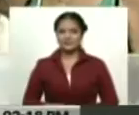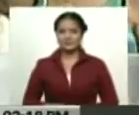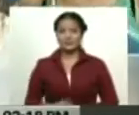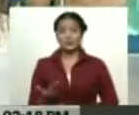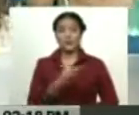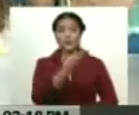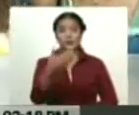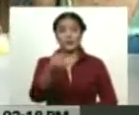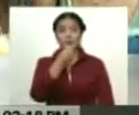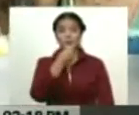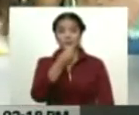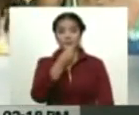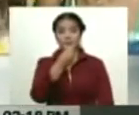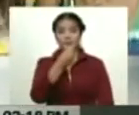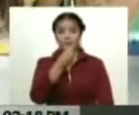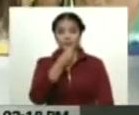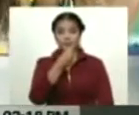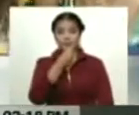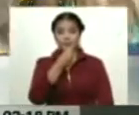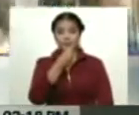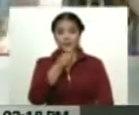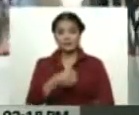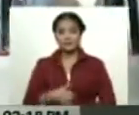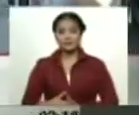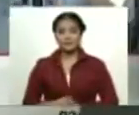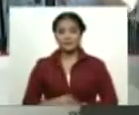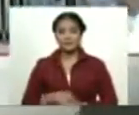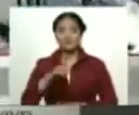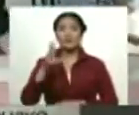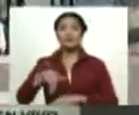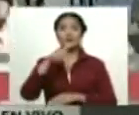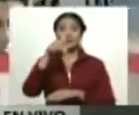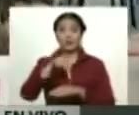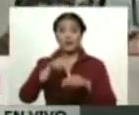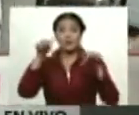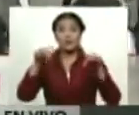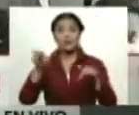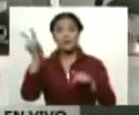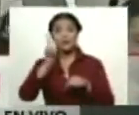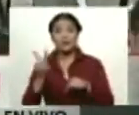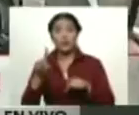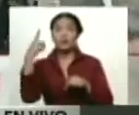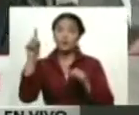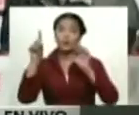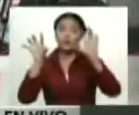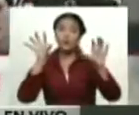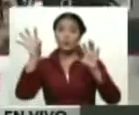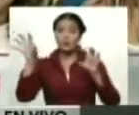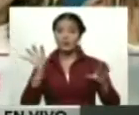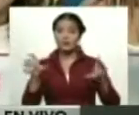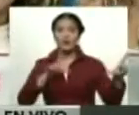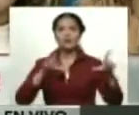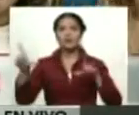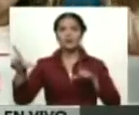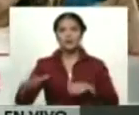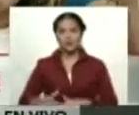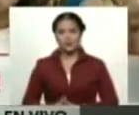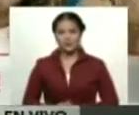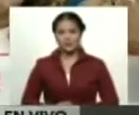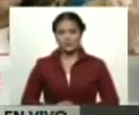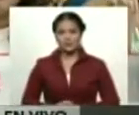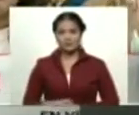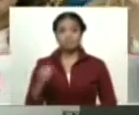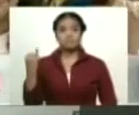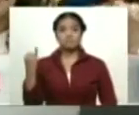Comunicadores y medios nacionales e internacionales. Está listo, pues. Todo